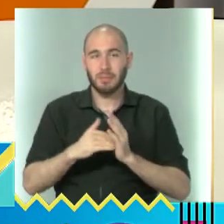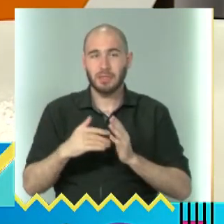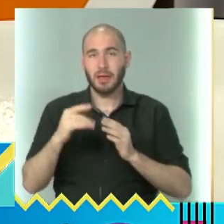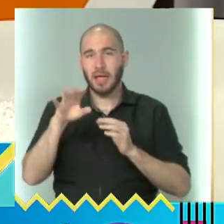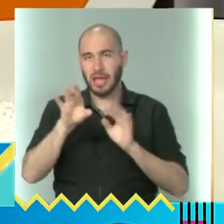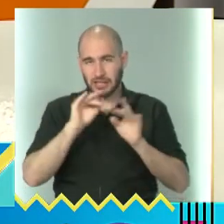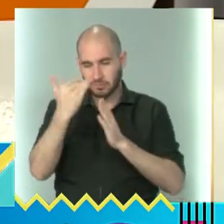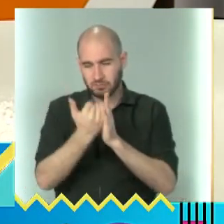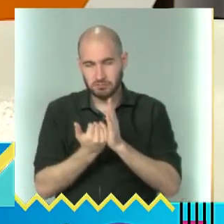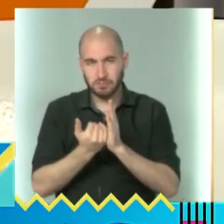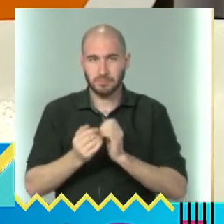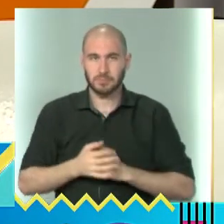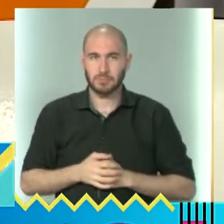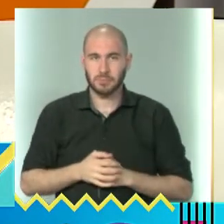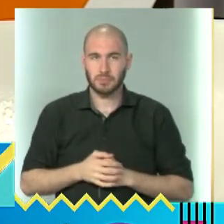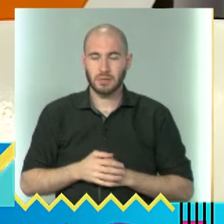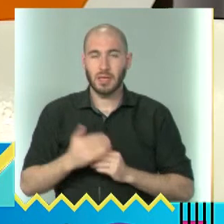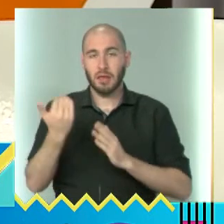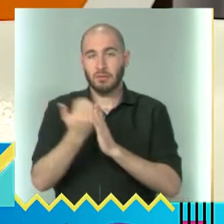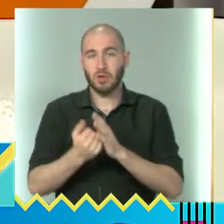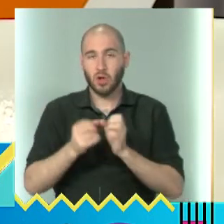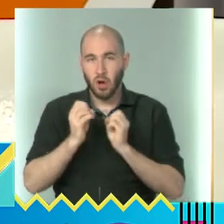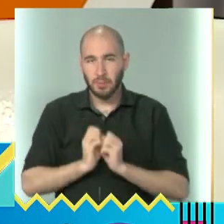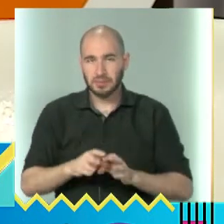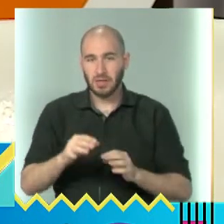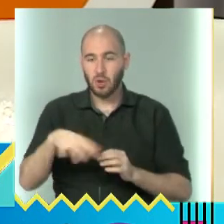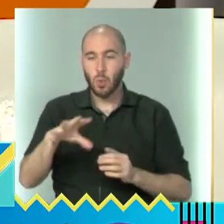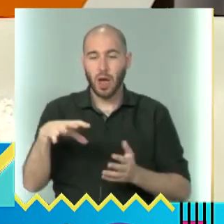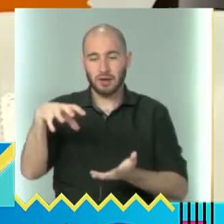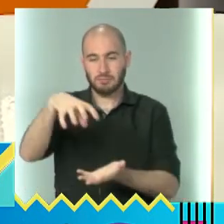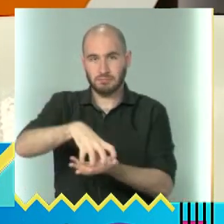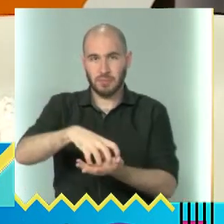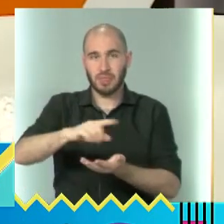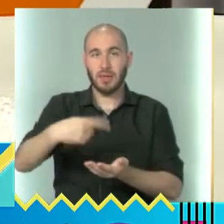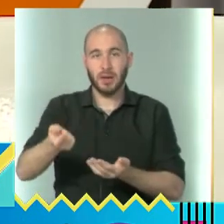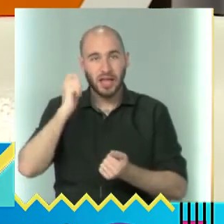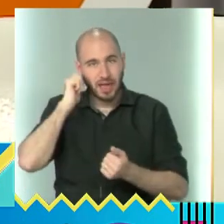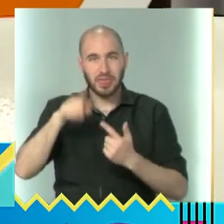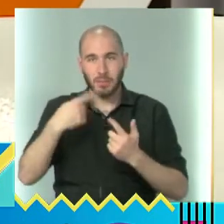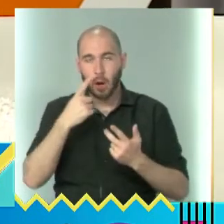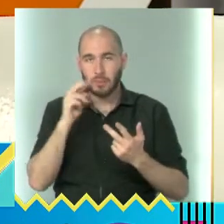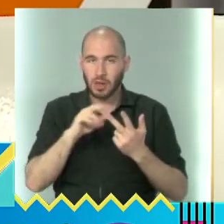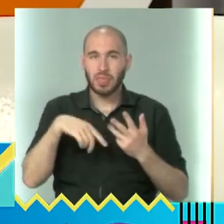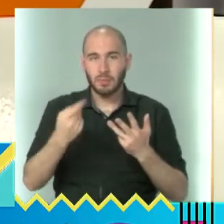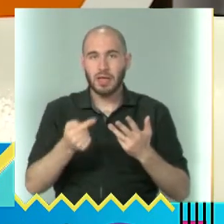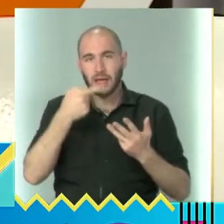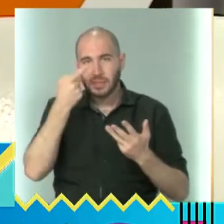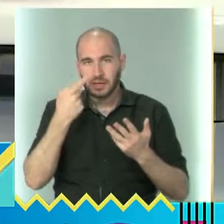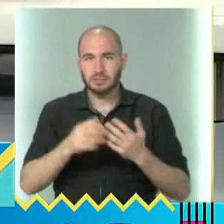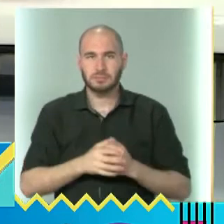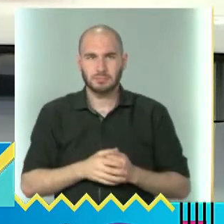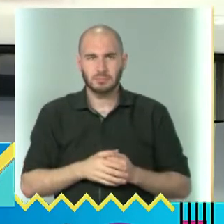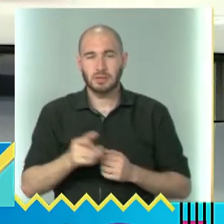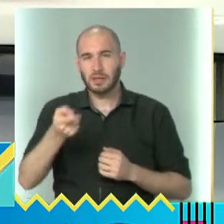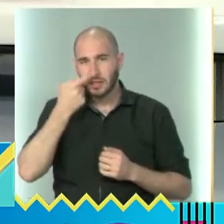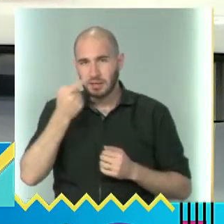configuración que hacemos. Y esta configuración arranca desde el lugar geográfico, después con la edad, después con el sexo y después a través de los intereses. De los intereses.